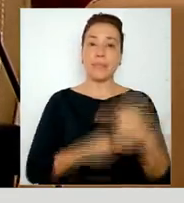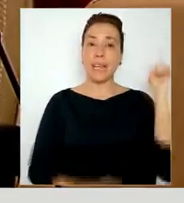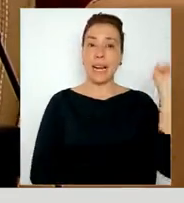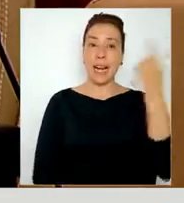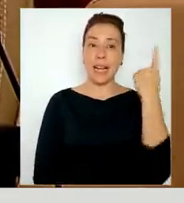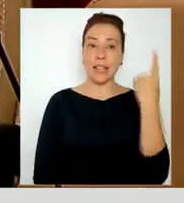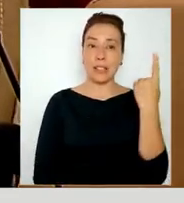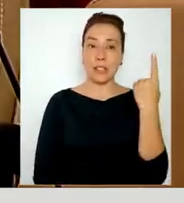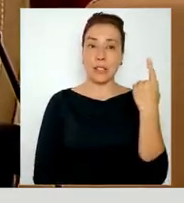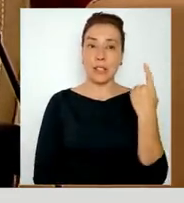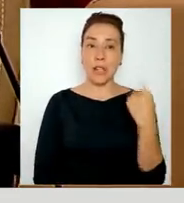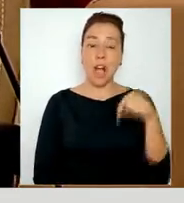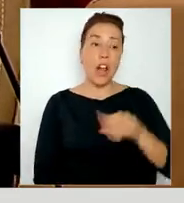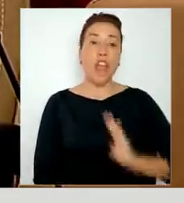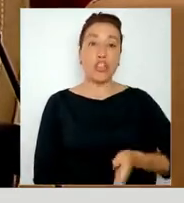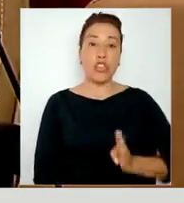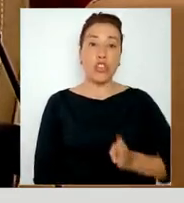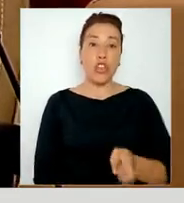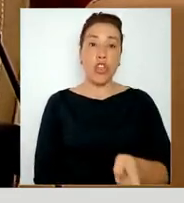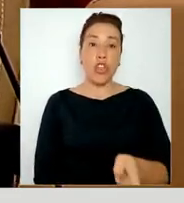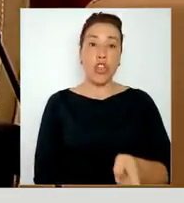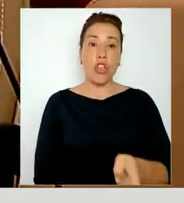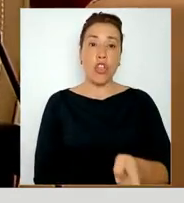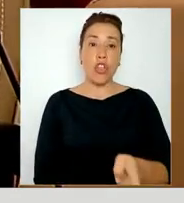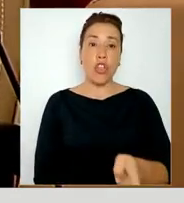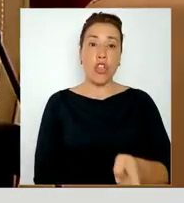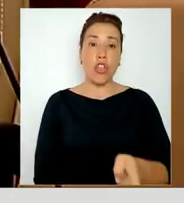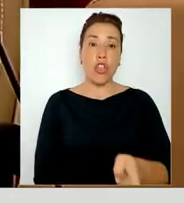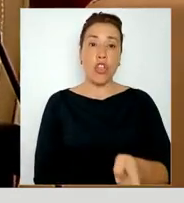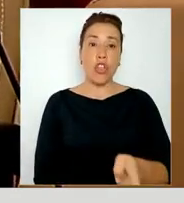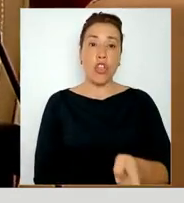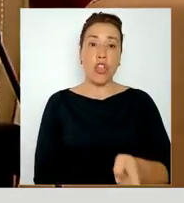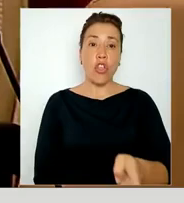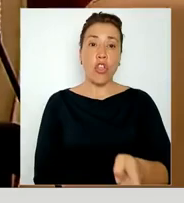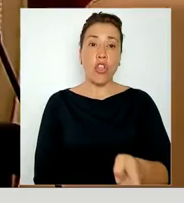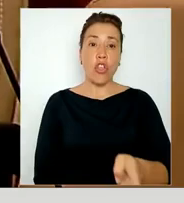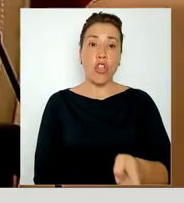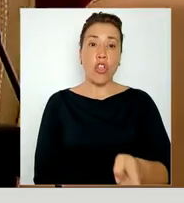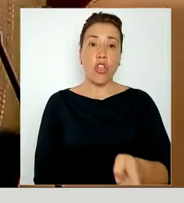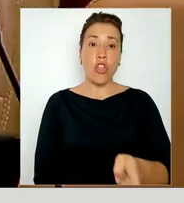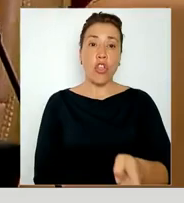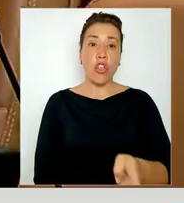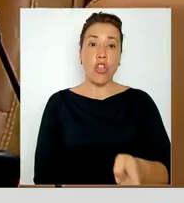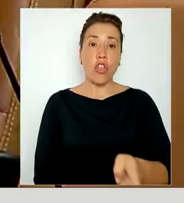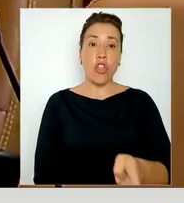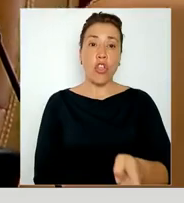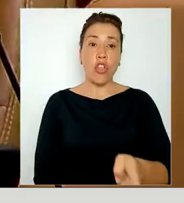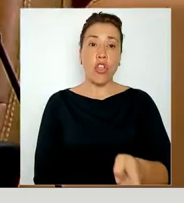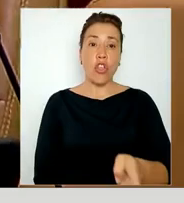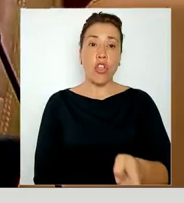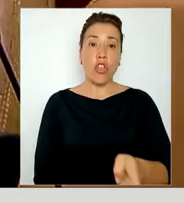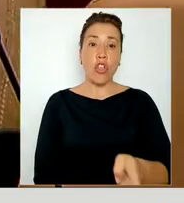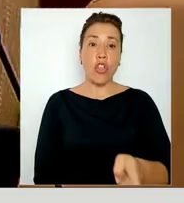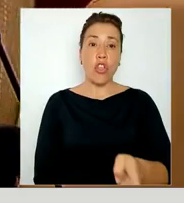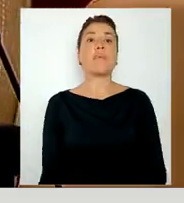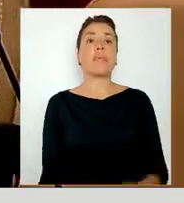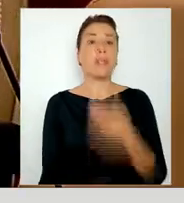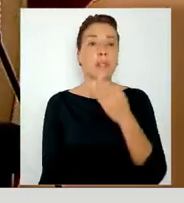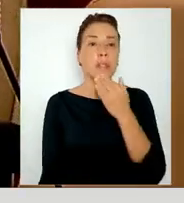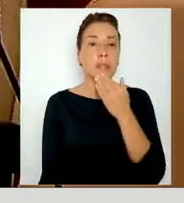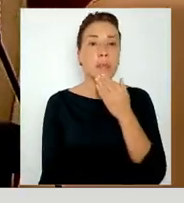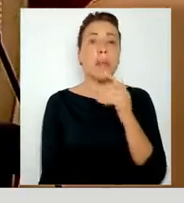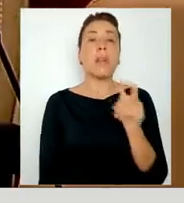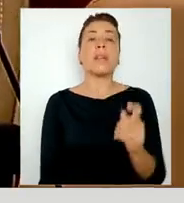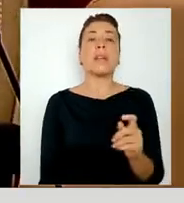todavía el 7% de toda la producción mundial de cobre la genera coelco y a pesar de las voces que cada cierto